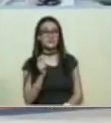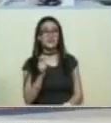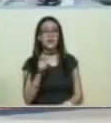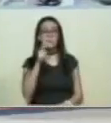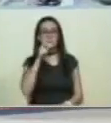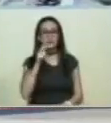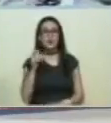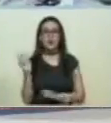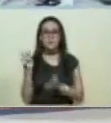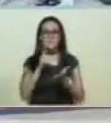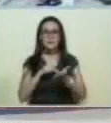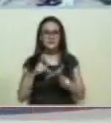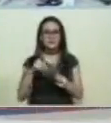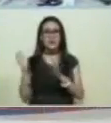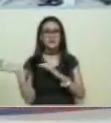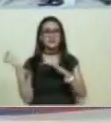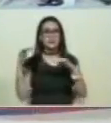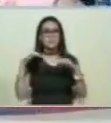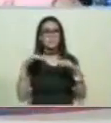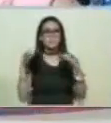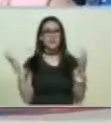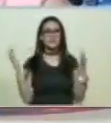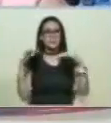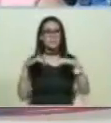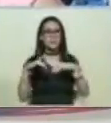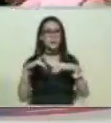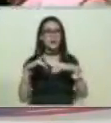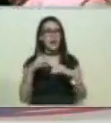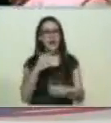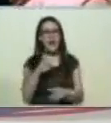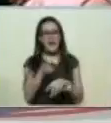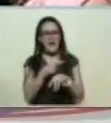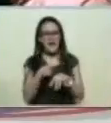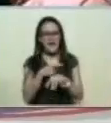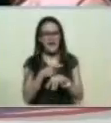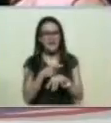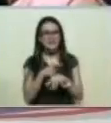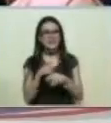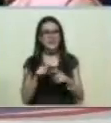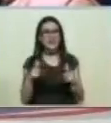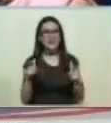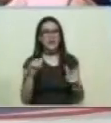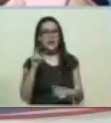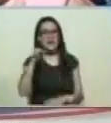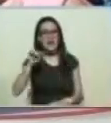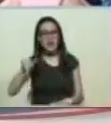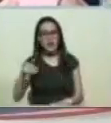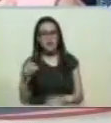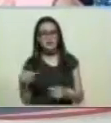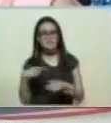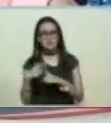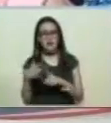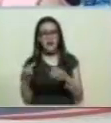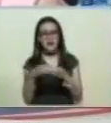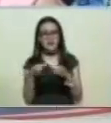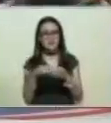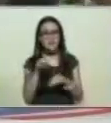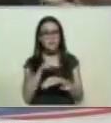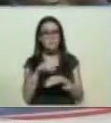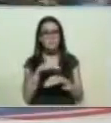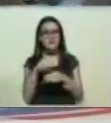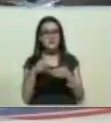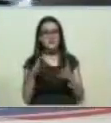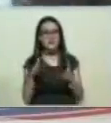asamblea, beneficiaria también del programa Soy Joven, nuestro gerente general del INJ y todo el equipo de nuestro Ministerio